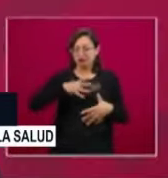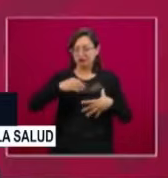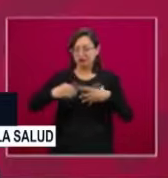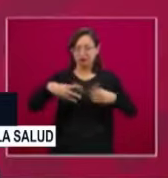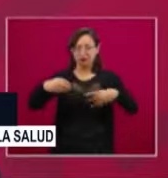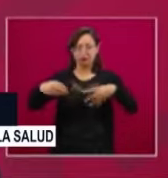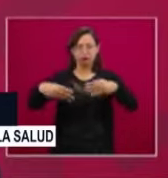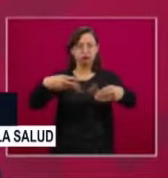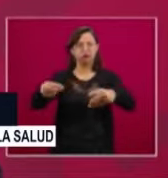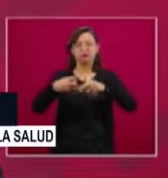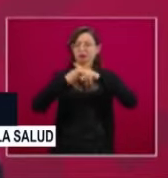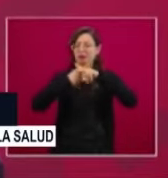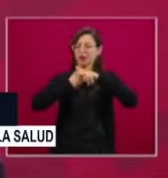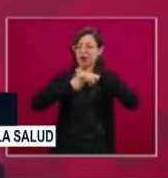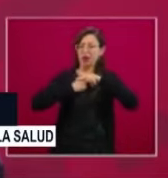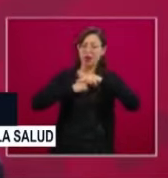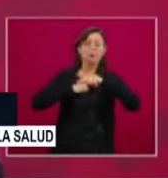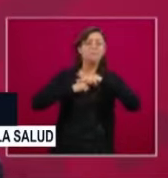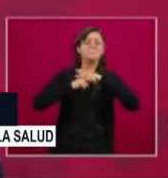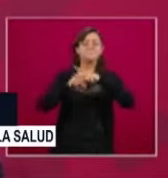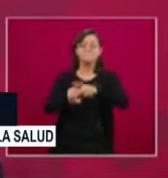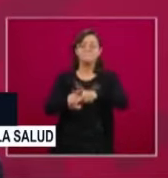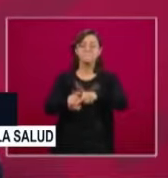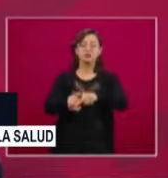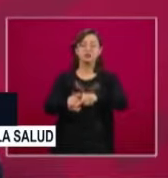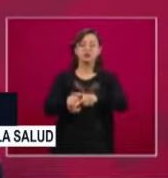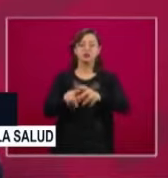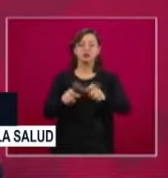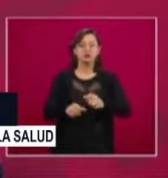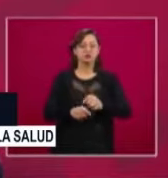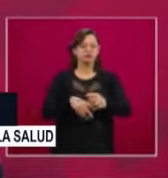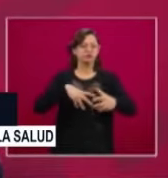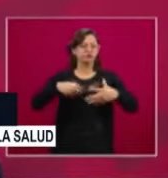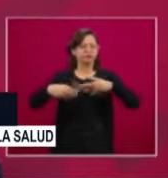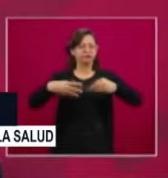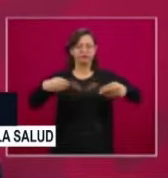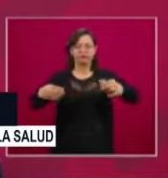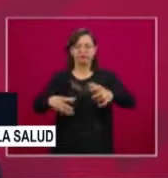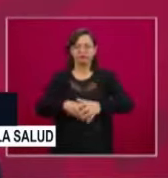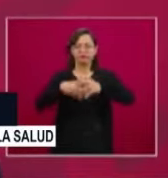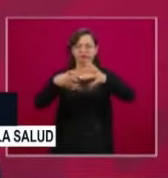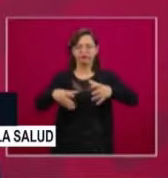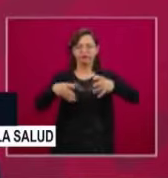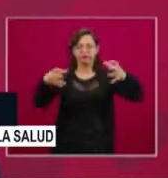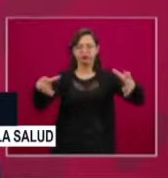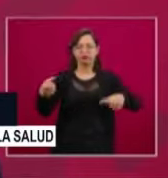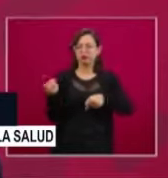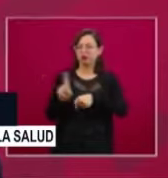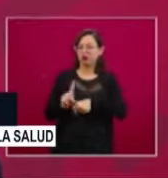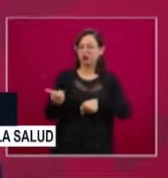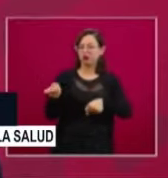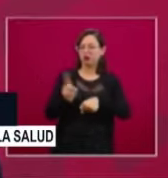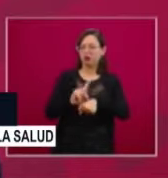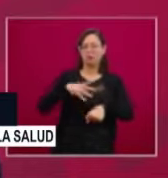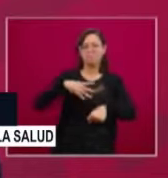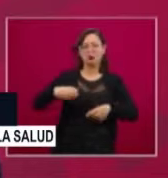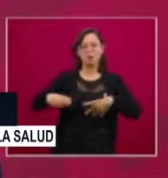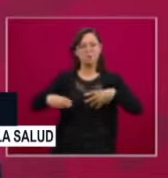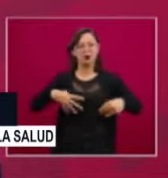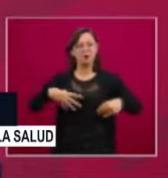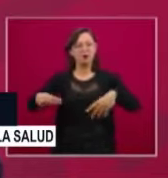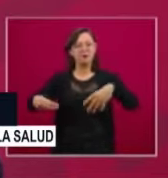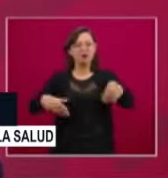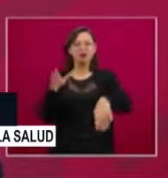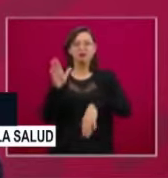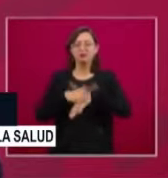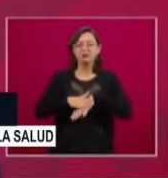un poco en el temor el miedo se están relajando las medidas de seguridad y vemos gente en la calle pues no